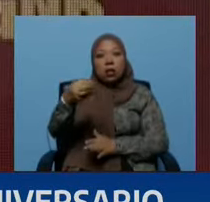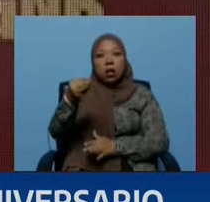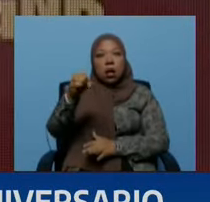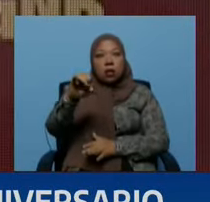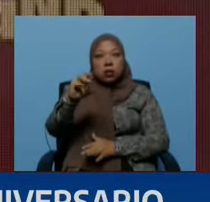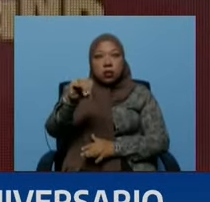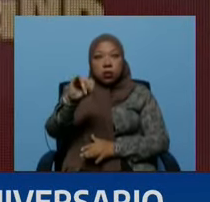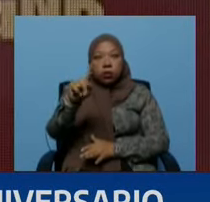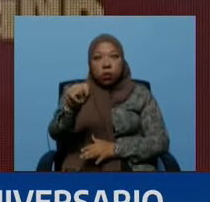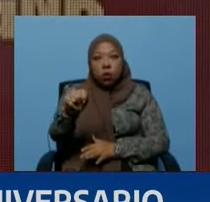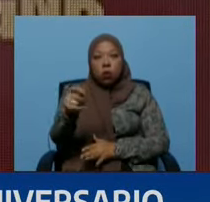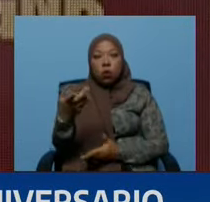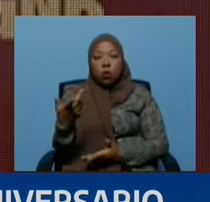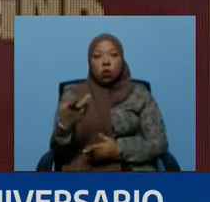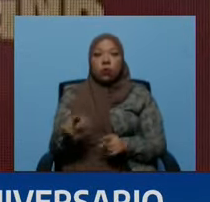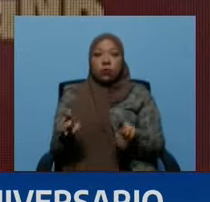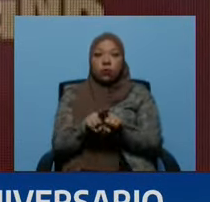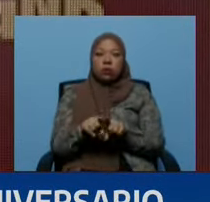Igualmente